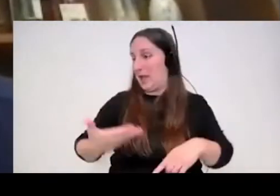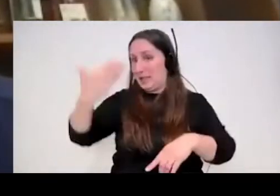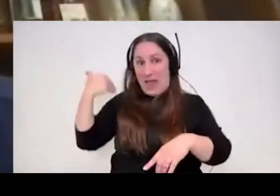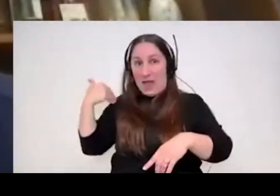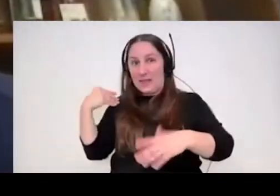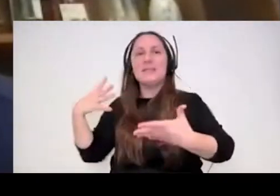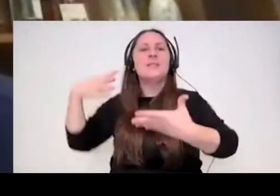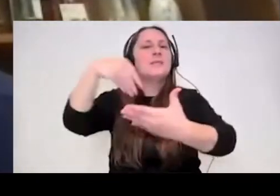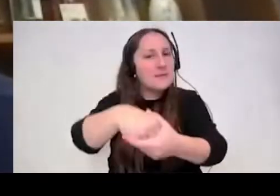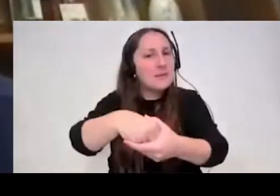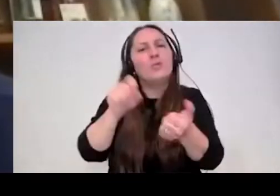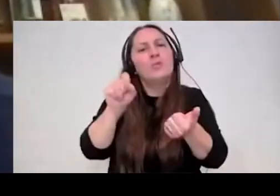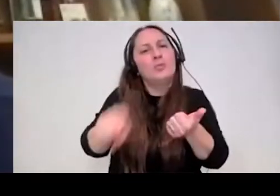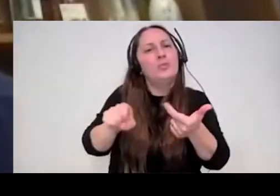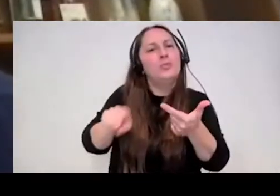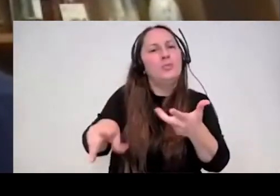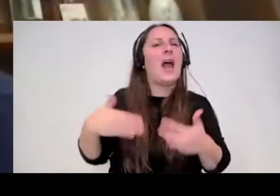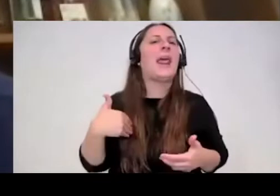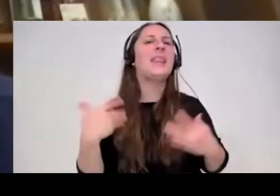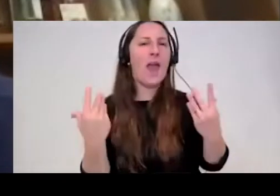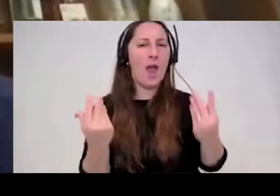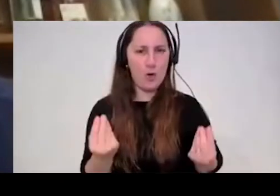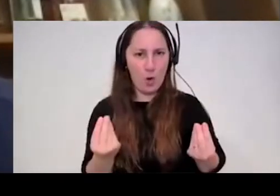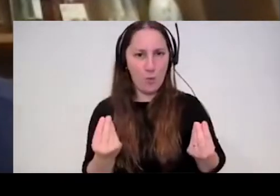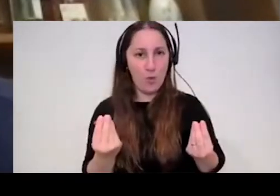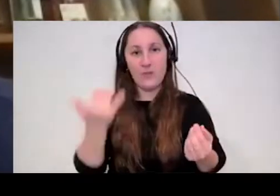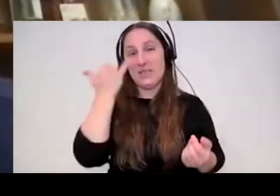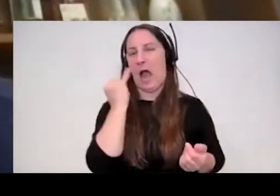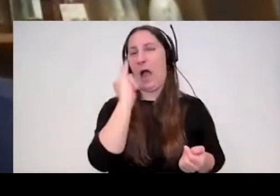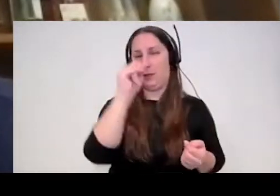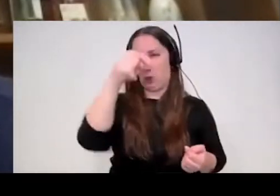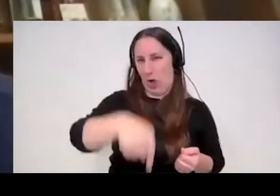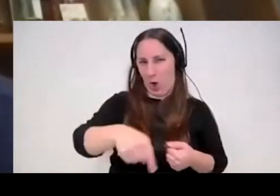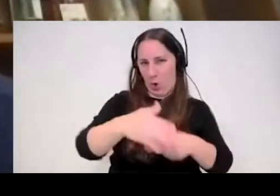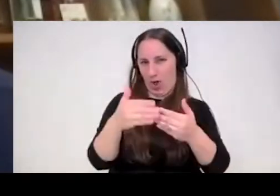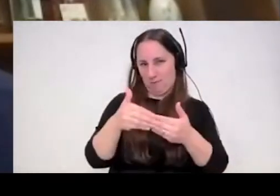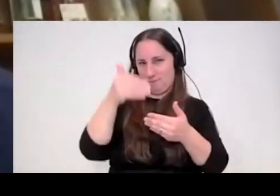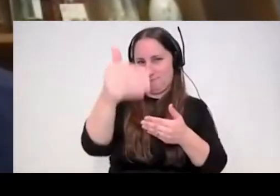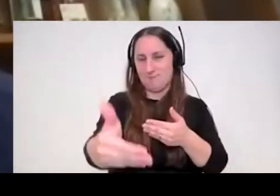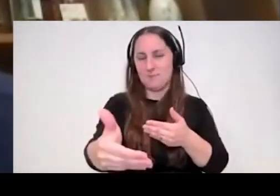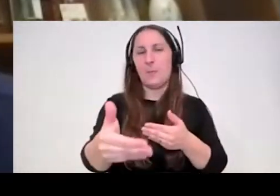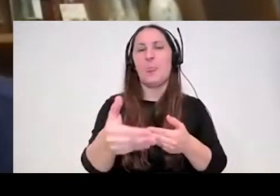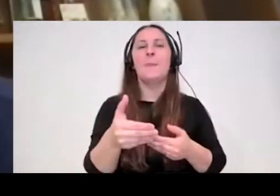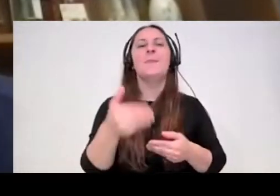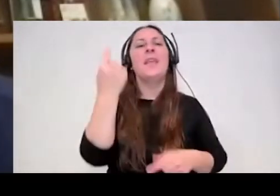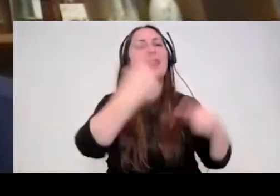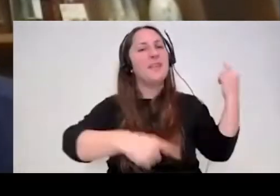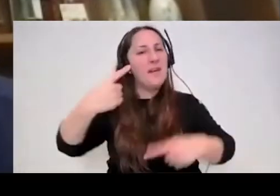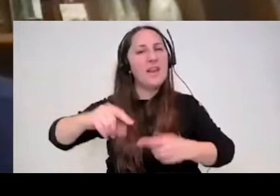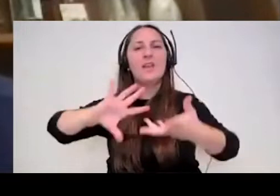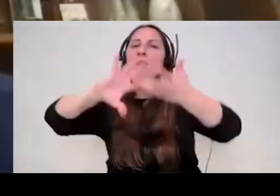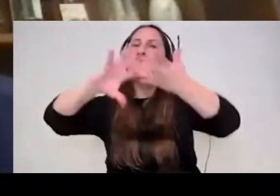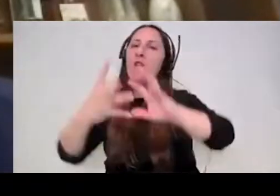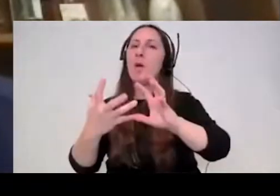sindical. Y por sobre todas las cosas, ya se los adelanto, que los distintos tipos y formas de organización